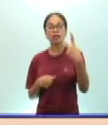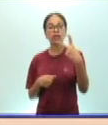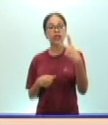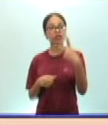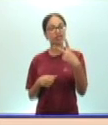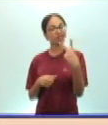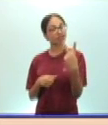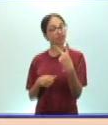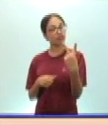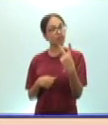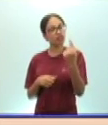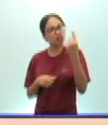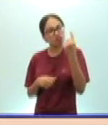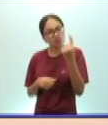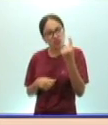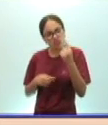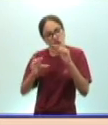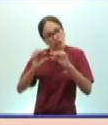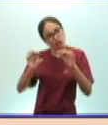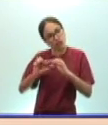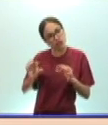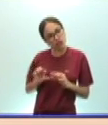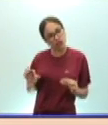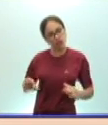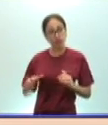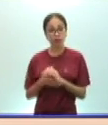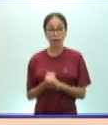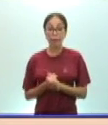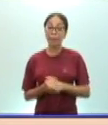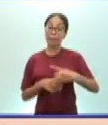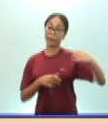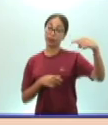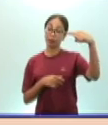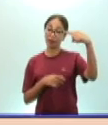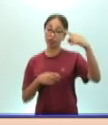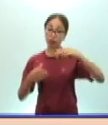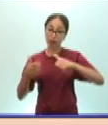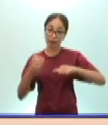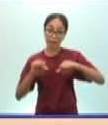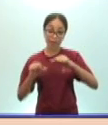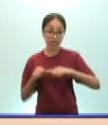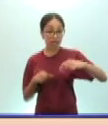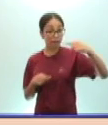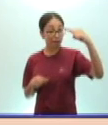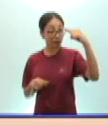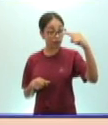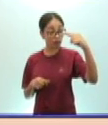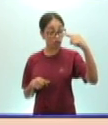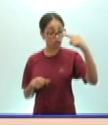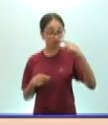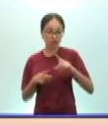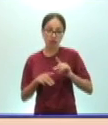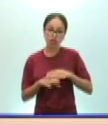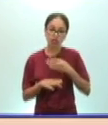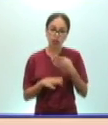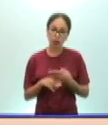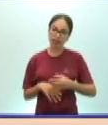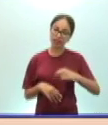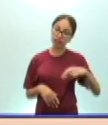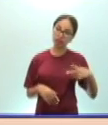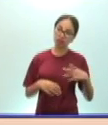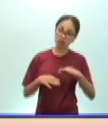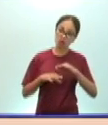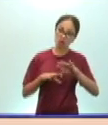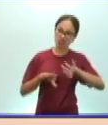solo diagrama de flujo, partiendo de la mezcla inicial, la primera operación que realizo, la sustancia que se separa,